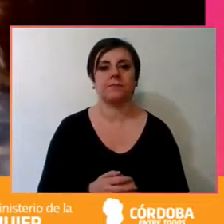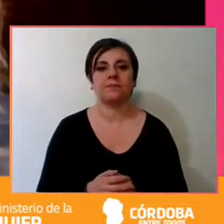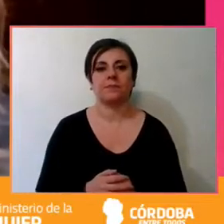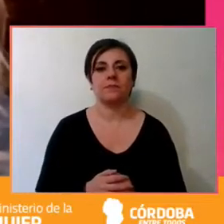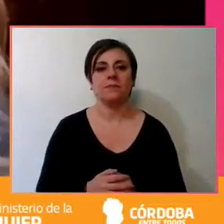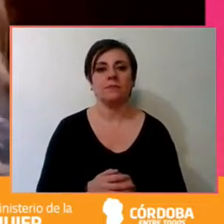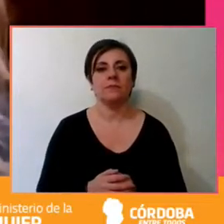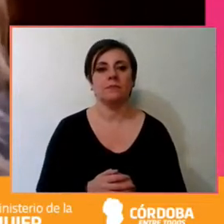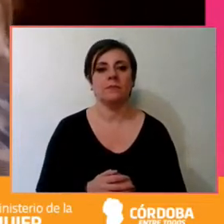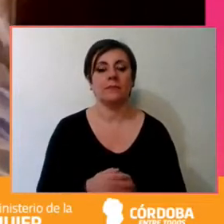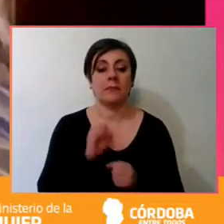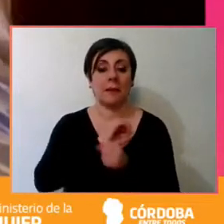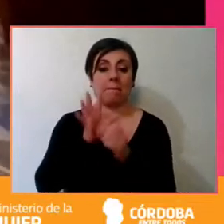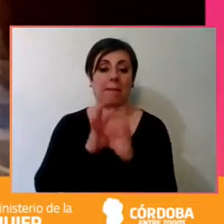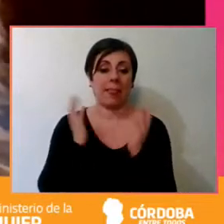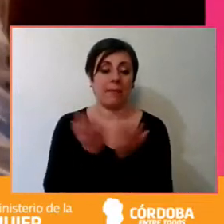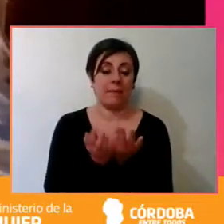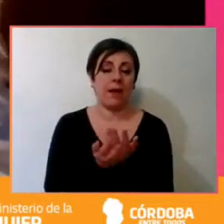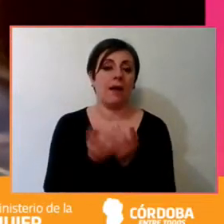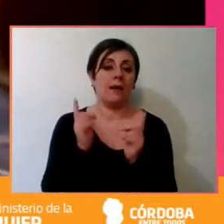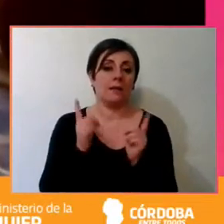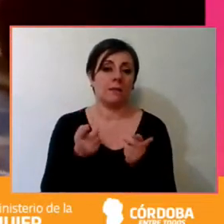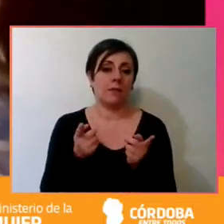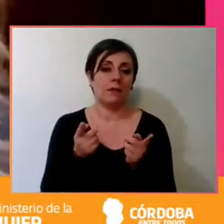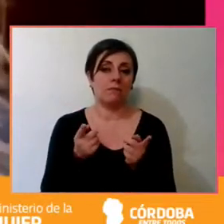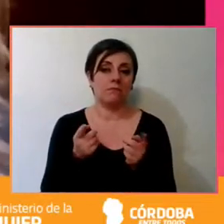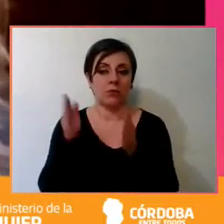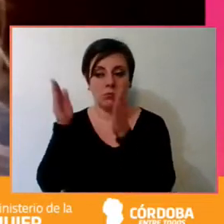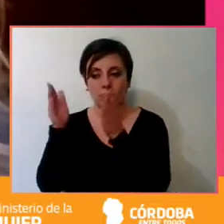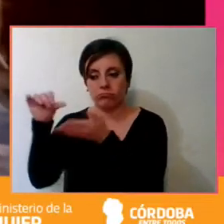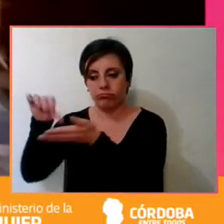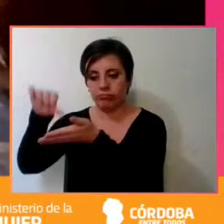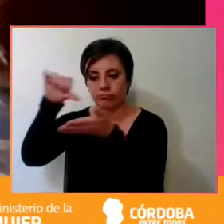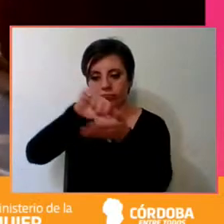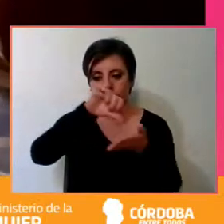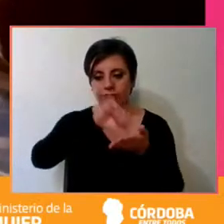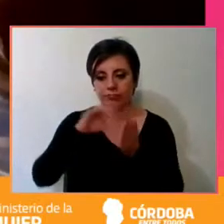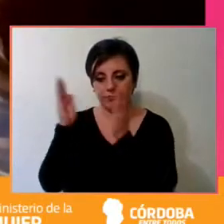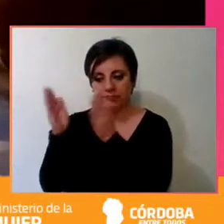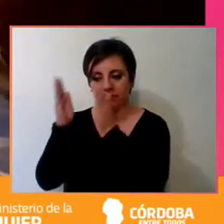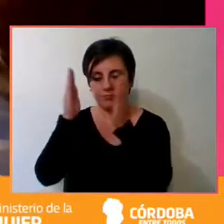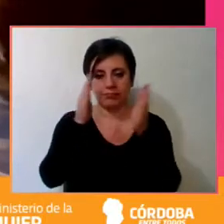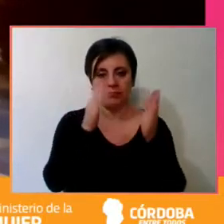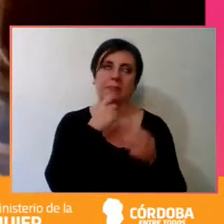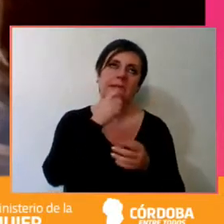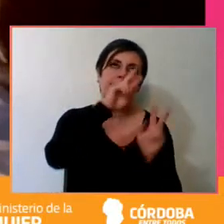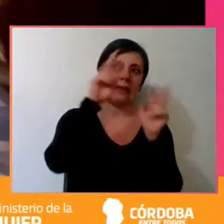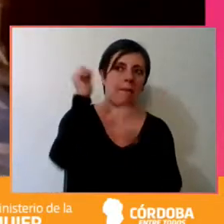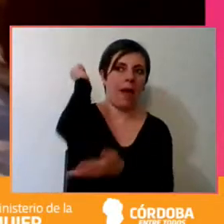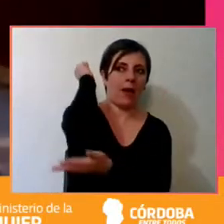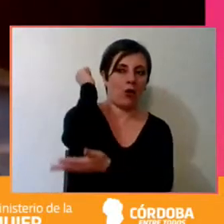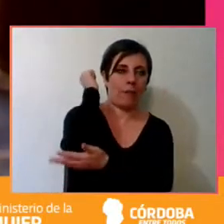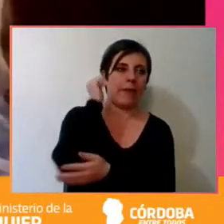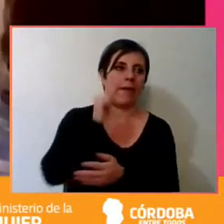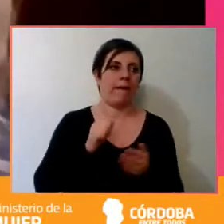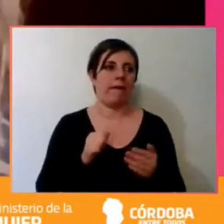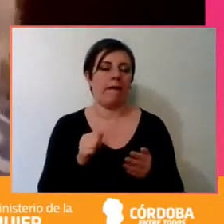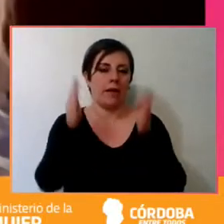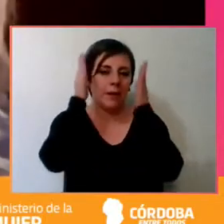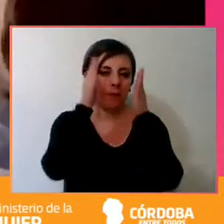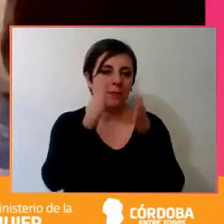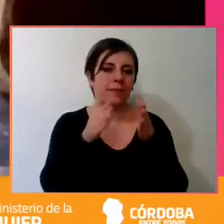La pandemia también ha colocado focos específicos en otros temas como la economía y, no sé, los